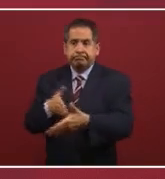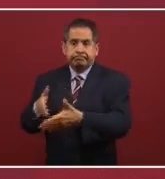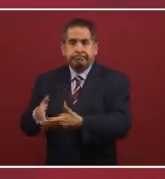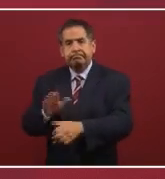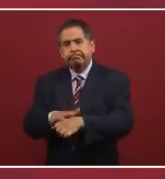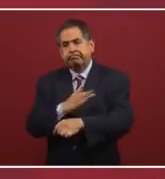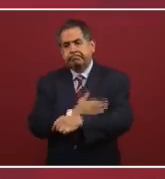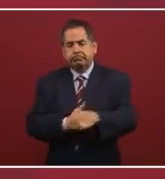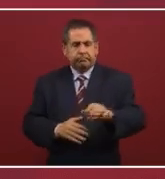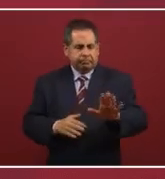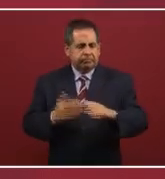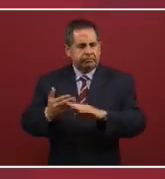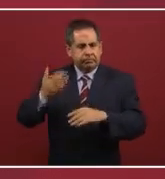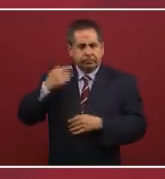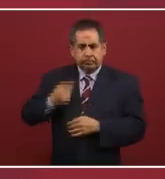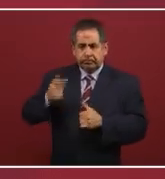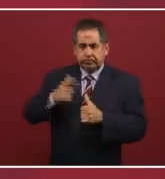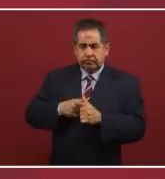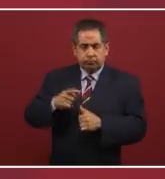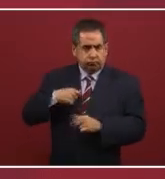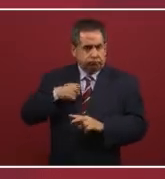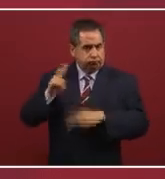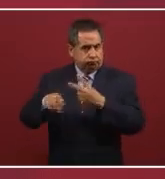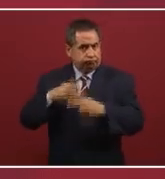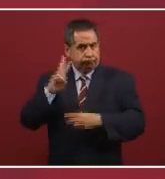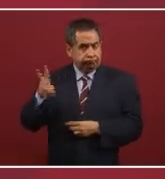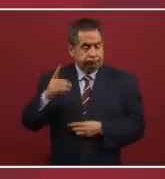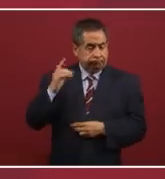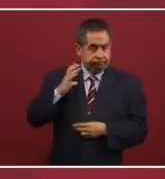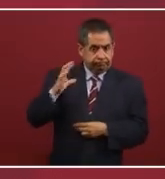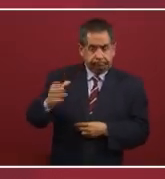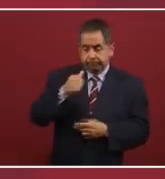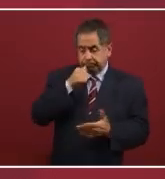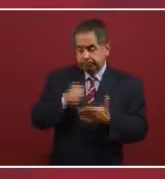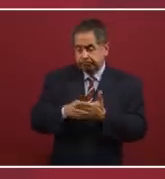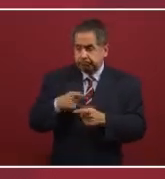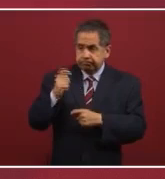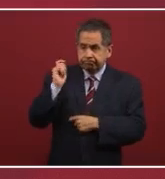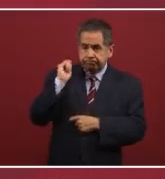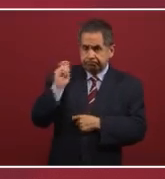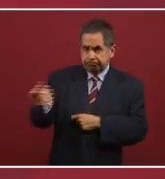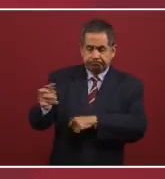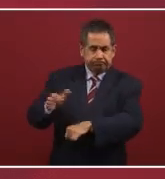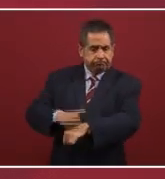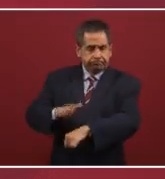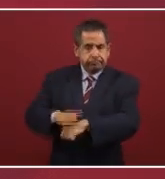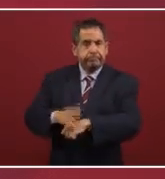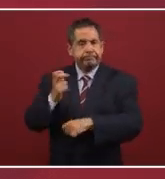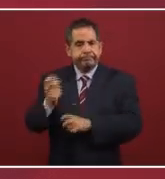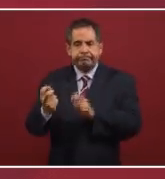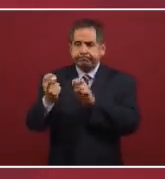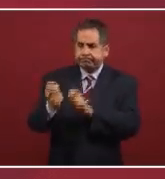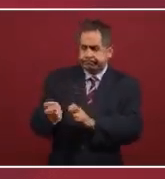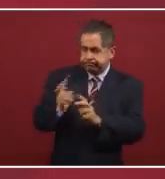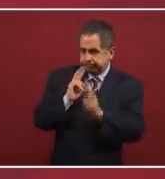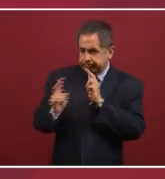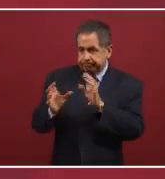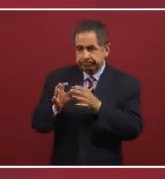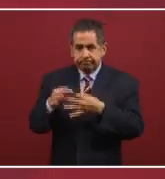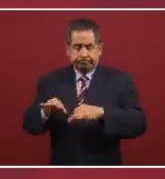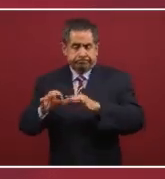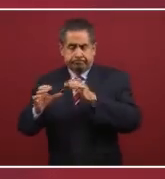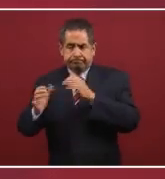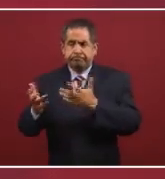mandamos una nota diplomática a Washington. Yo estuve en Washington recientemente, hace unos días, y fue uno de los temas de conversación más